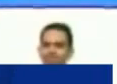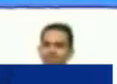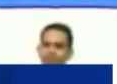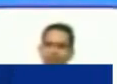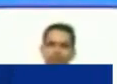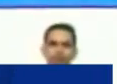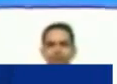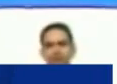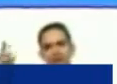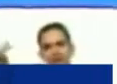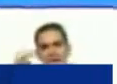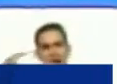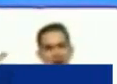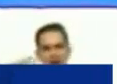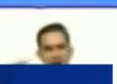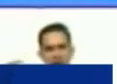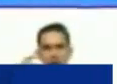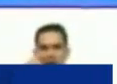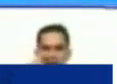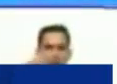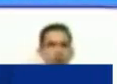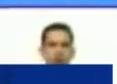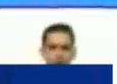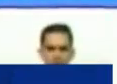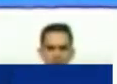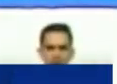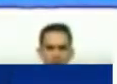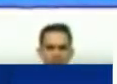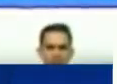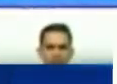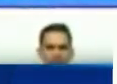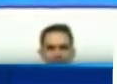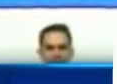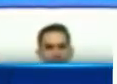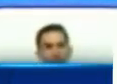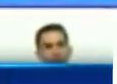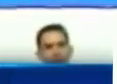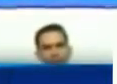modelo neoliberal que